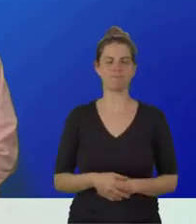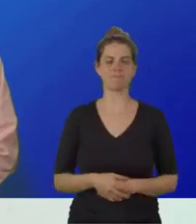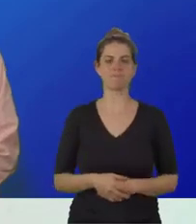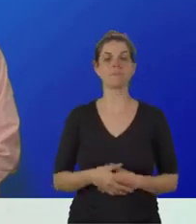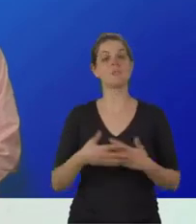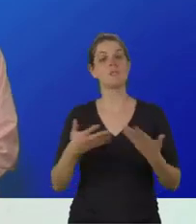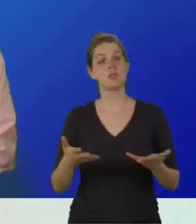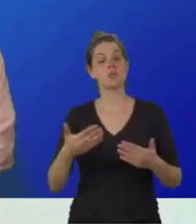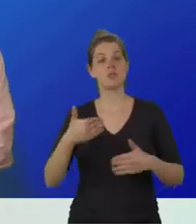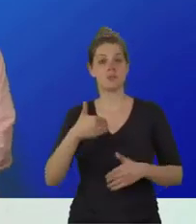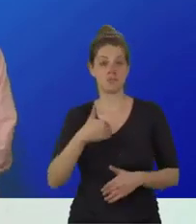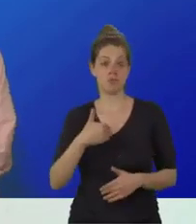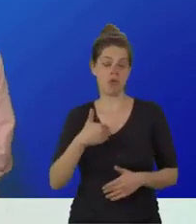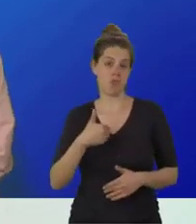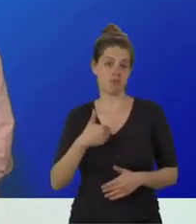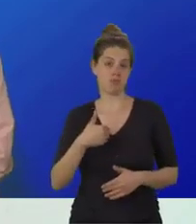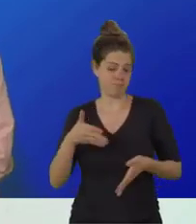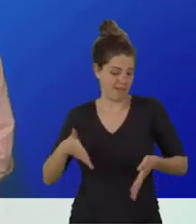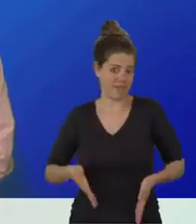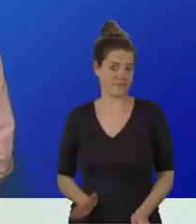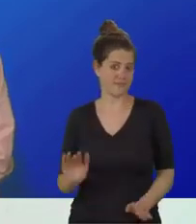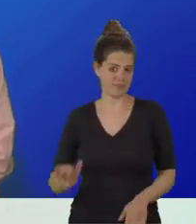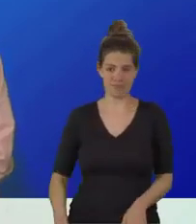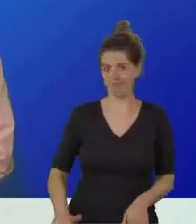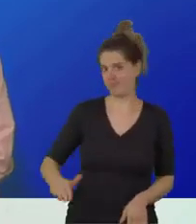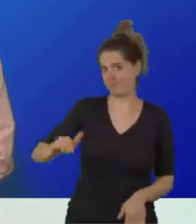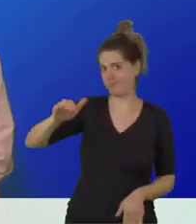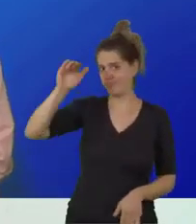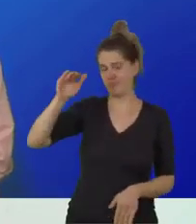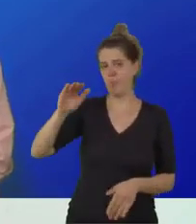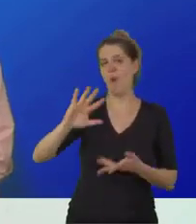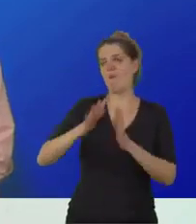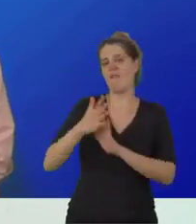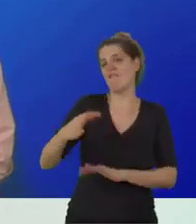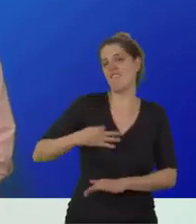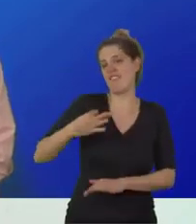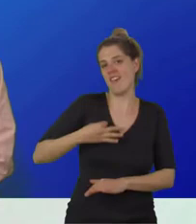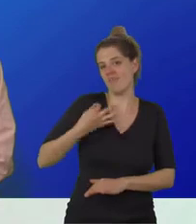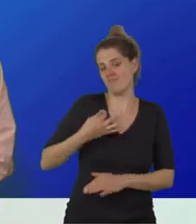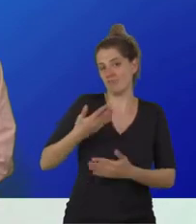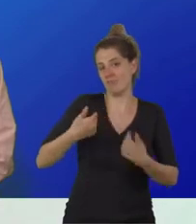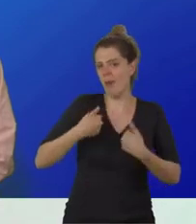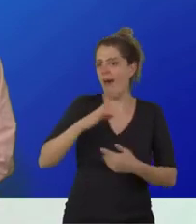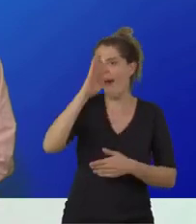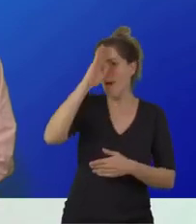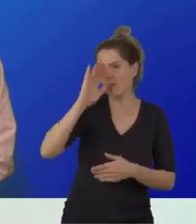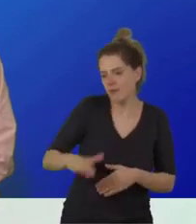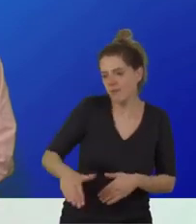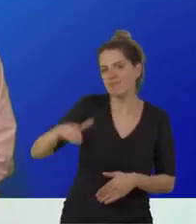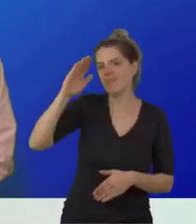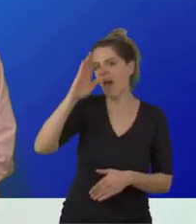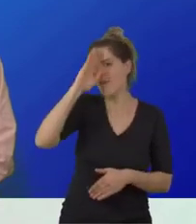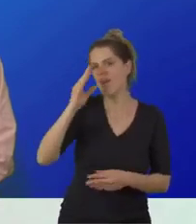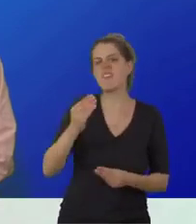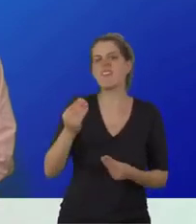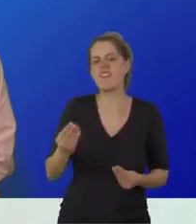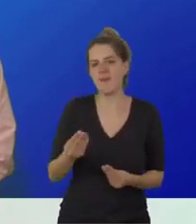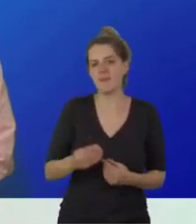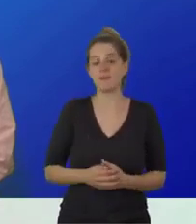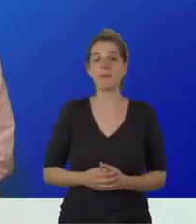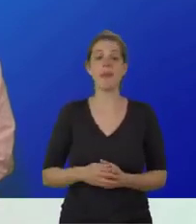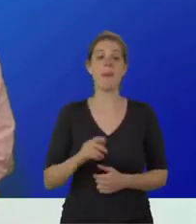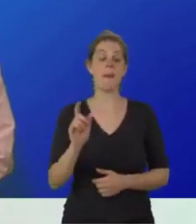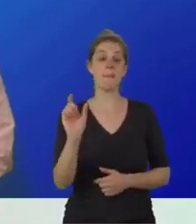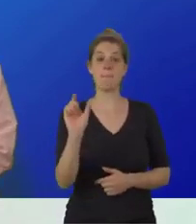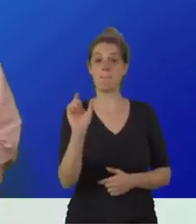abarcativas. Una cosa que aprendí en este proceso que es un proceso formativo de vida, es que en realidad